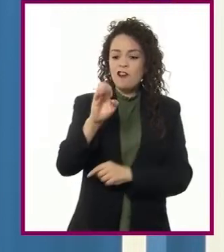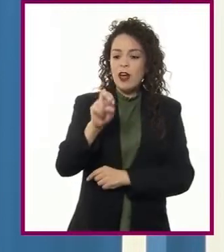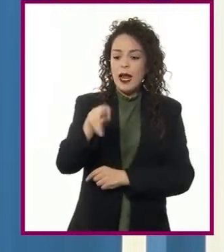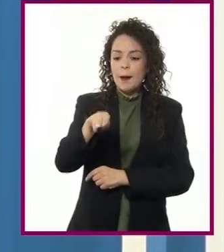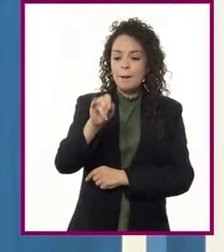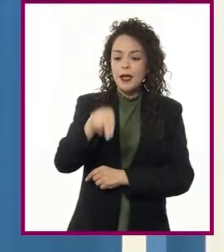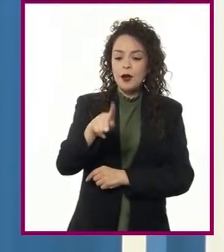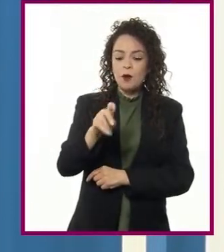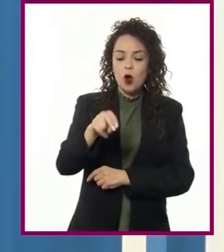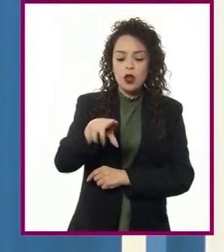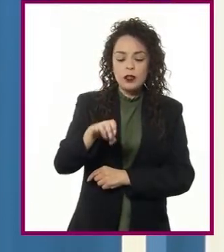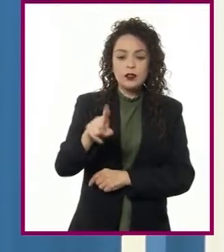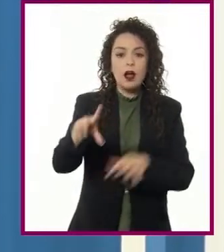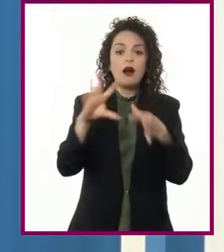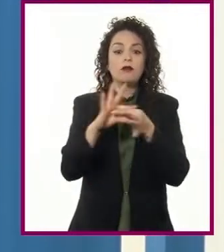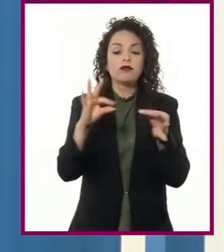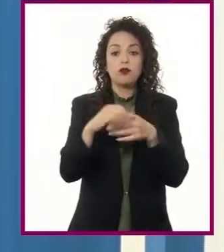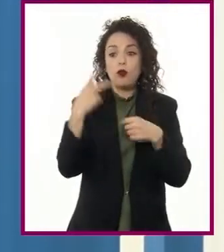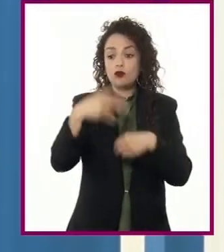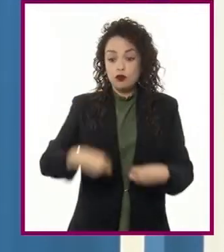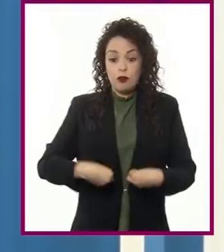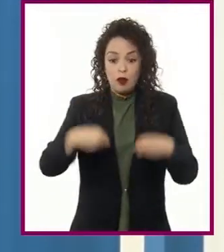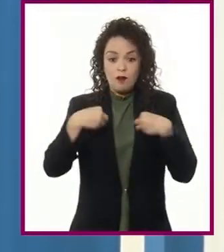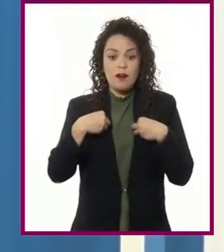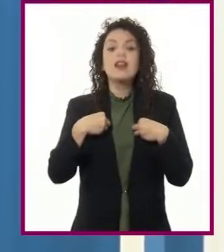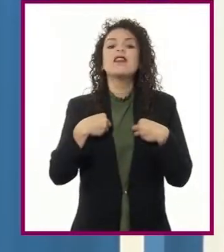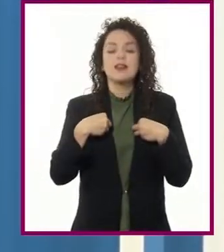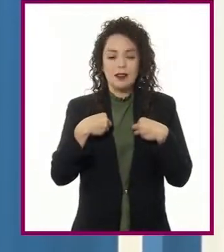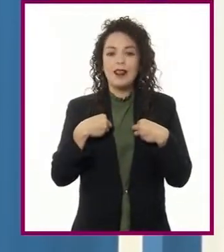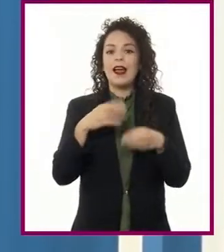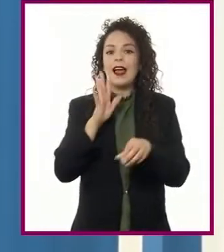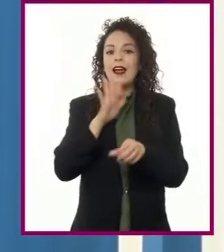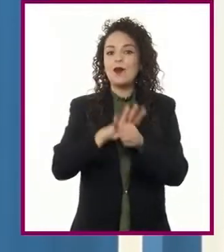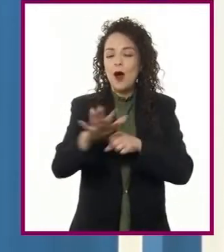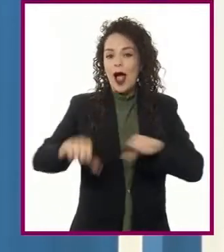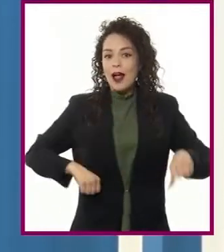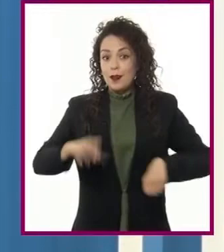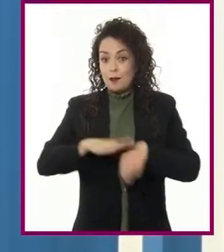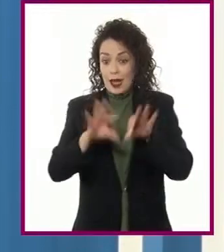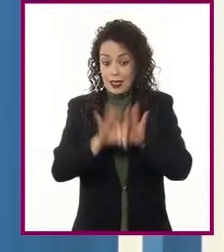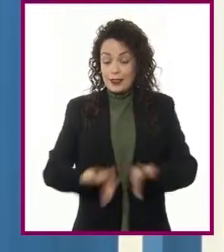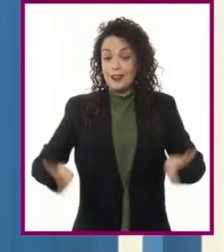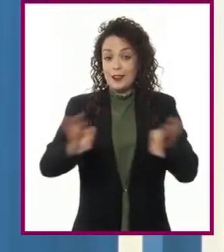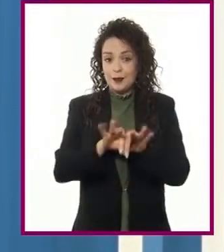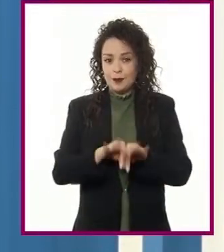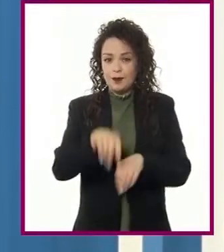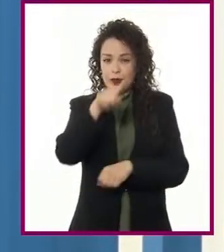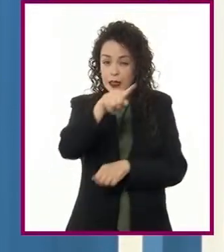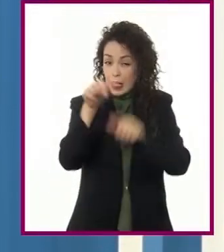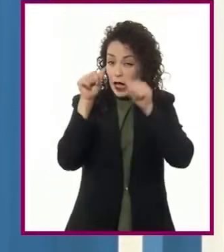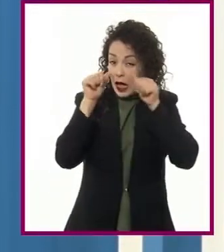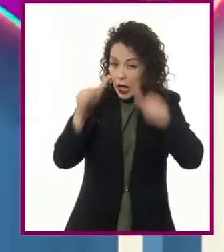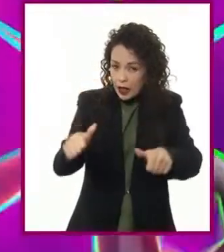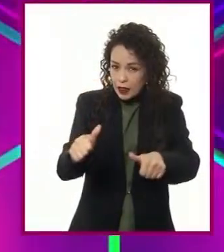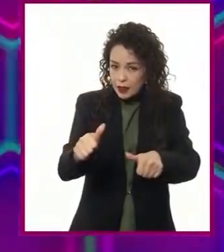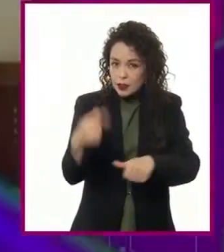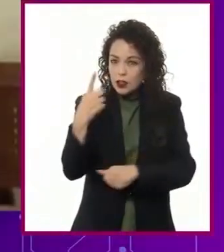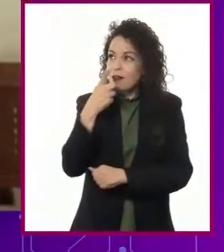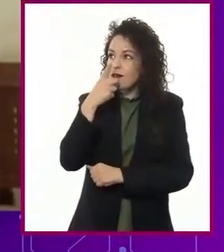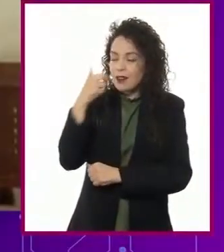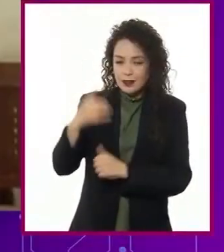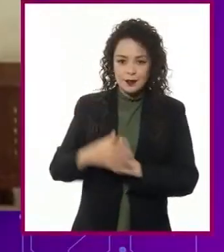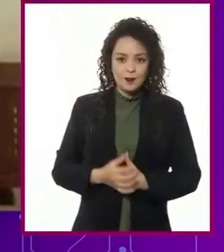y circunstancias que han marcado su identidad. Pongan mucha atención y reflexionen sobre lo que se dice.